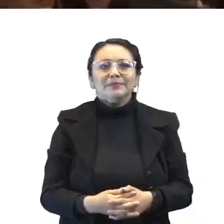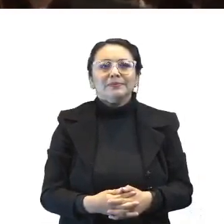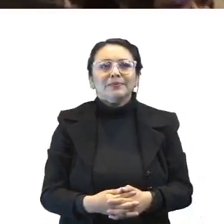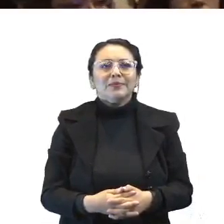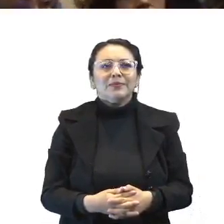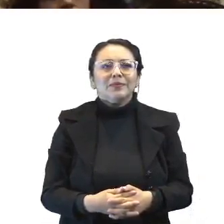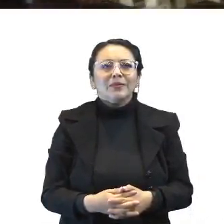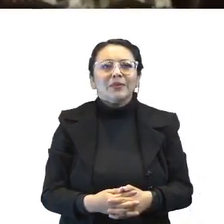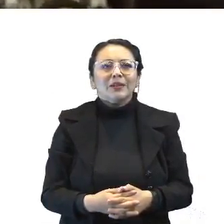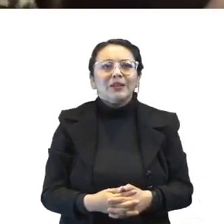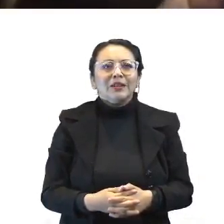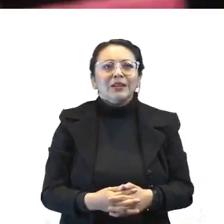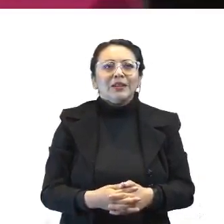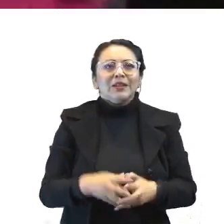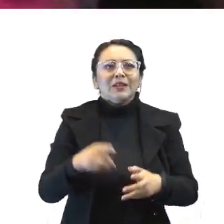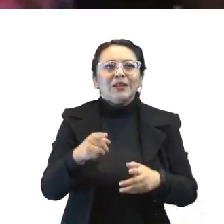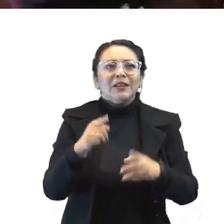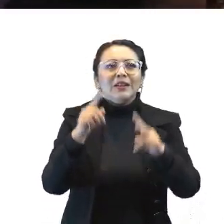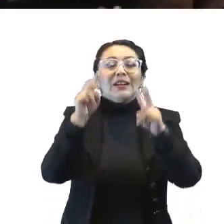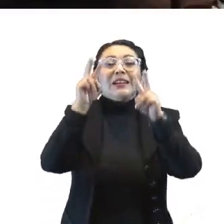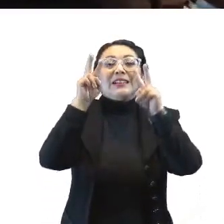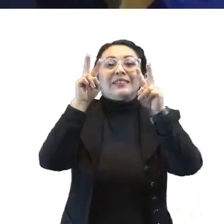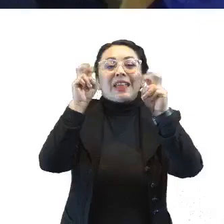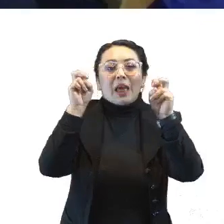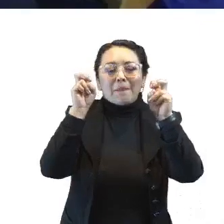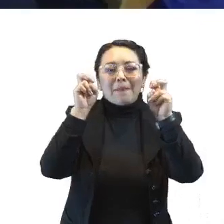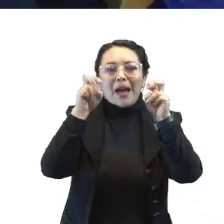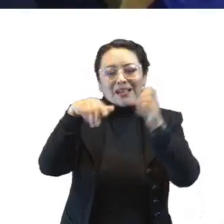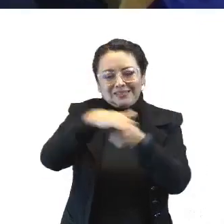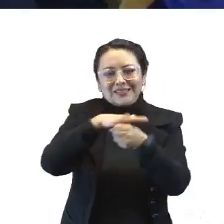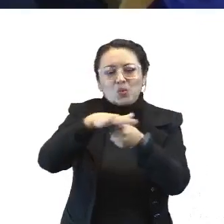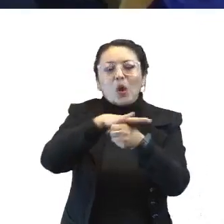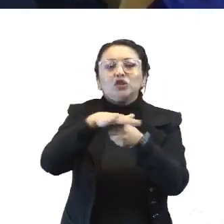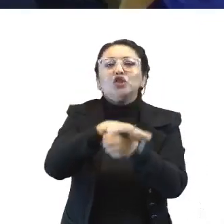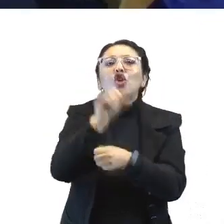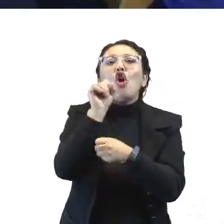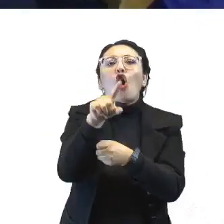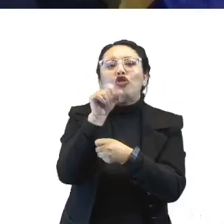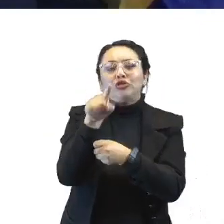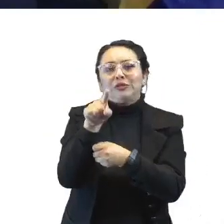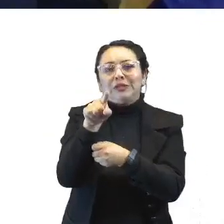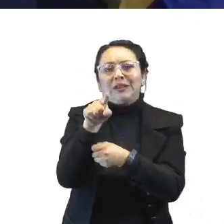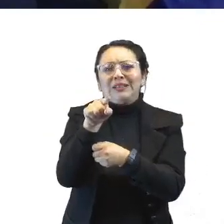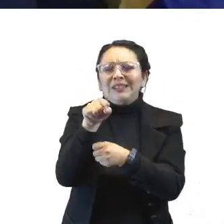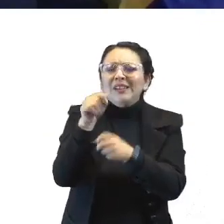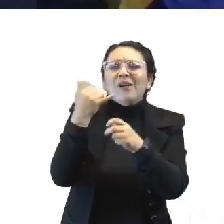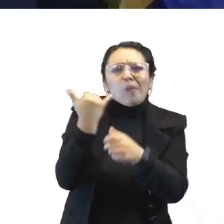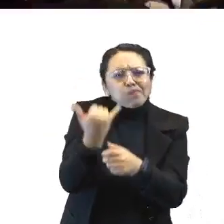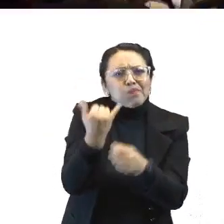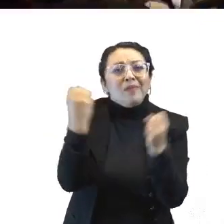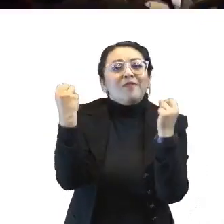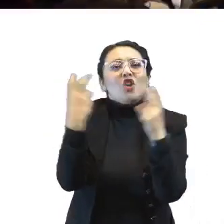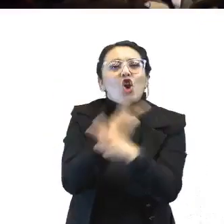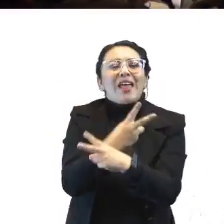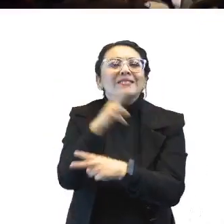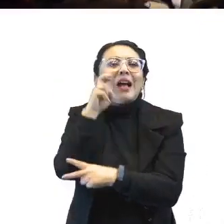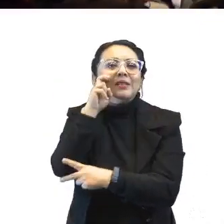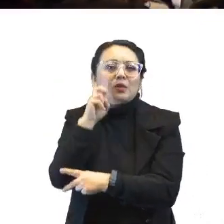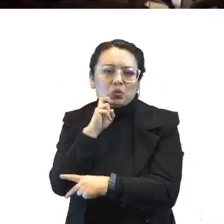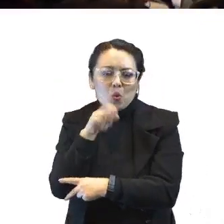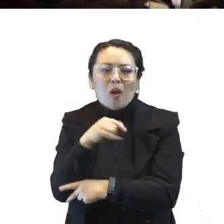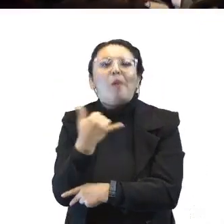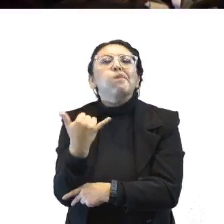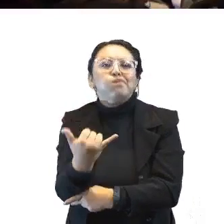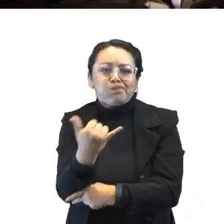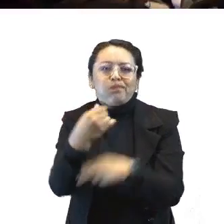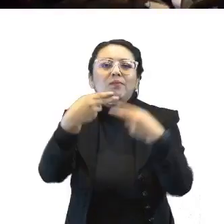Haya adoptado el macrocaso número 11, que dará cuenta de las violencias sexuales y basadas en género